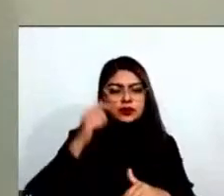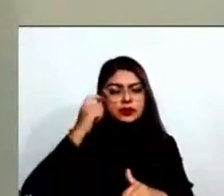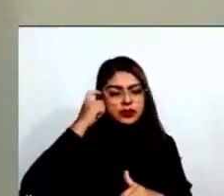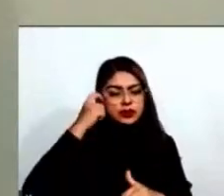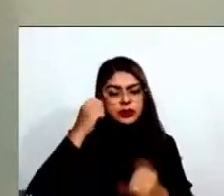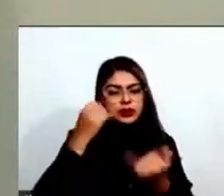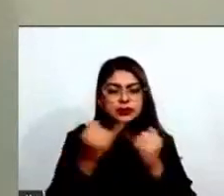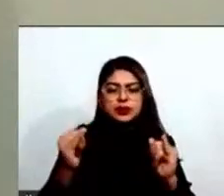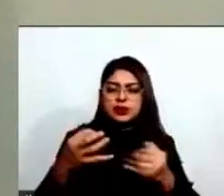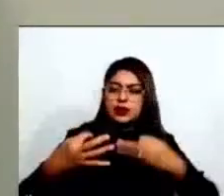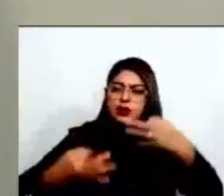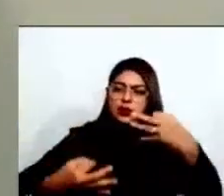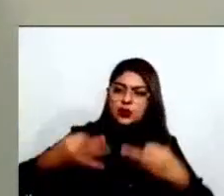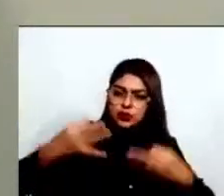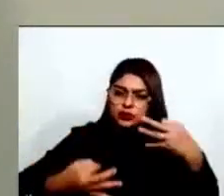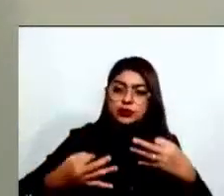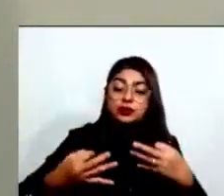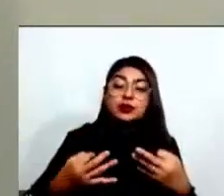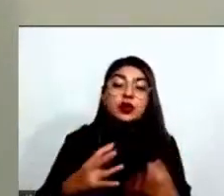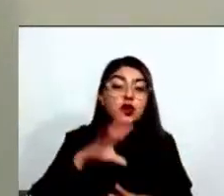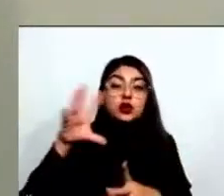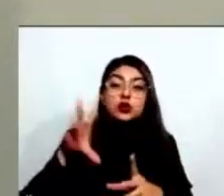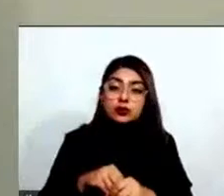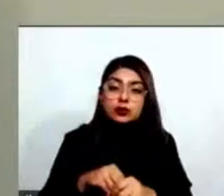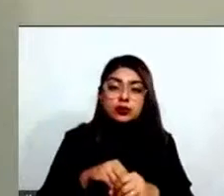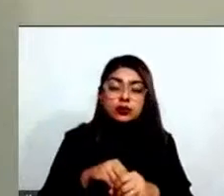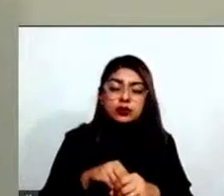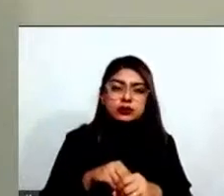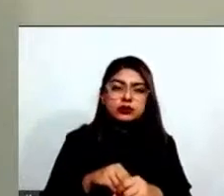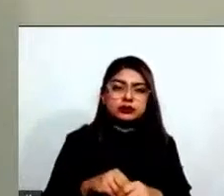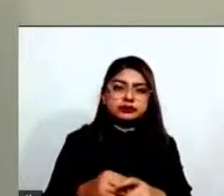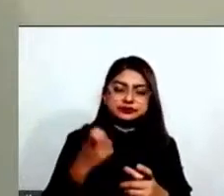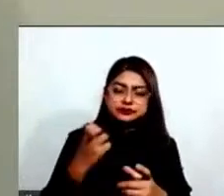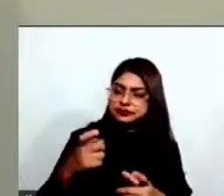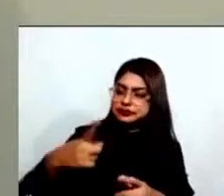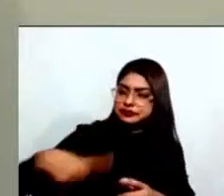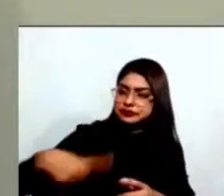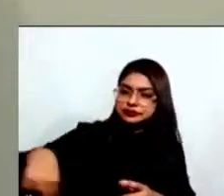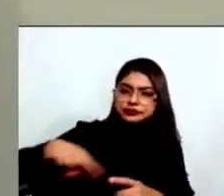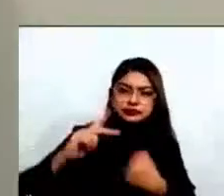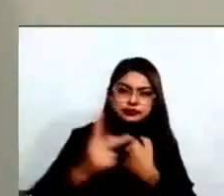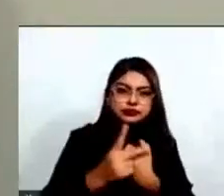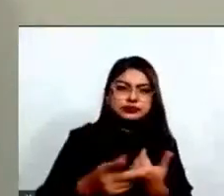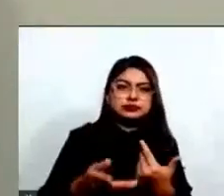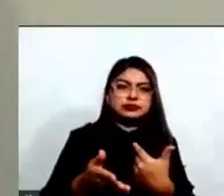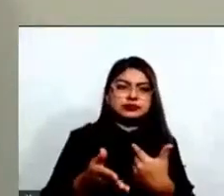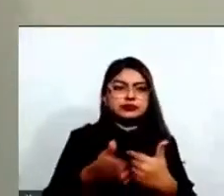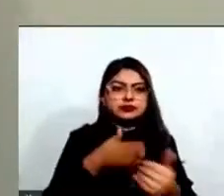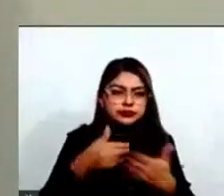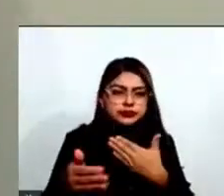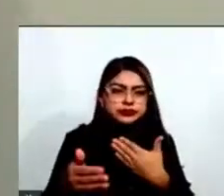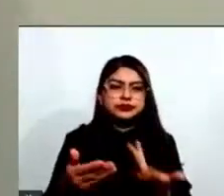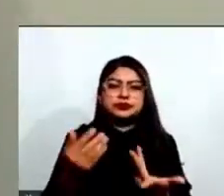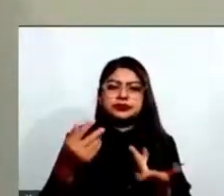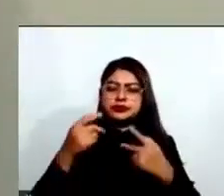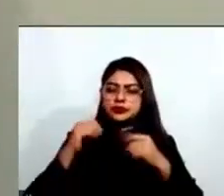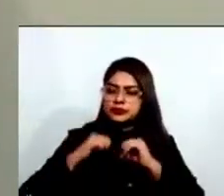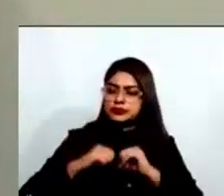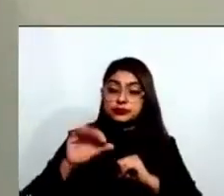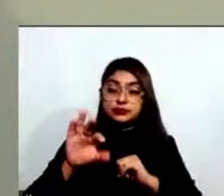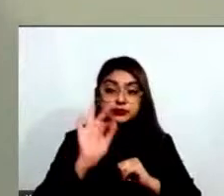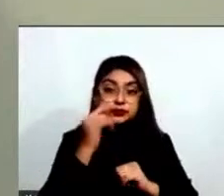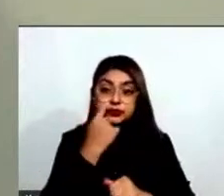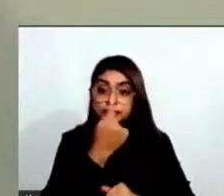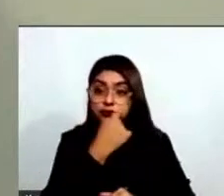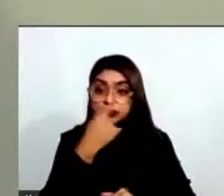Prácticamente en todas las democracias modernas se cuenta con normas claras, consagradas a nivel constitucional, que